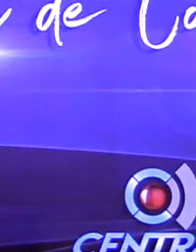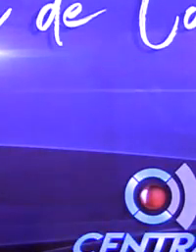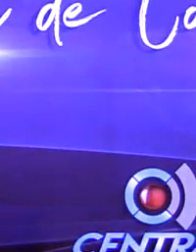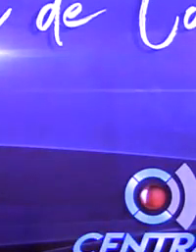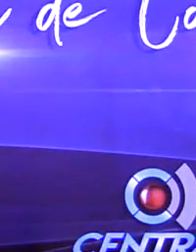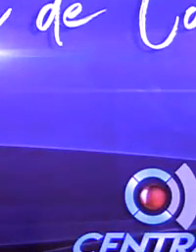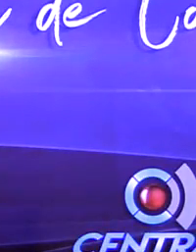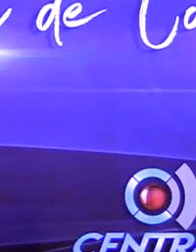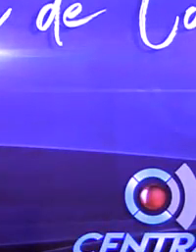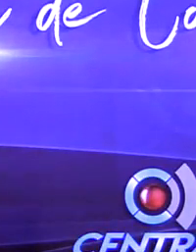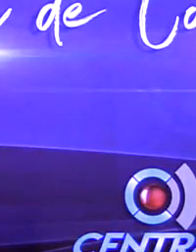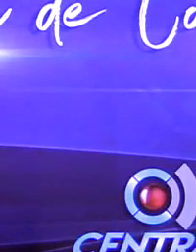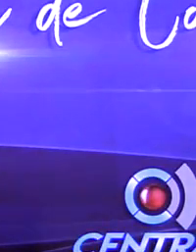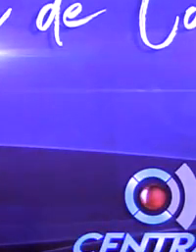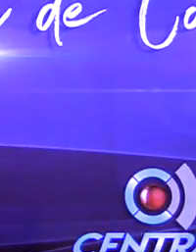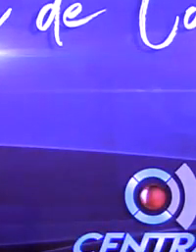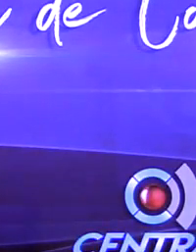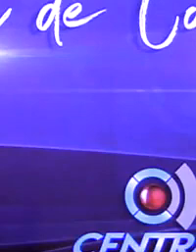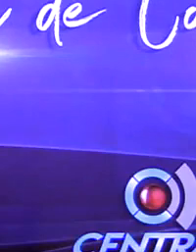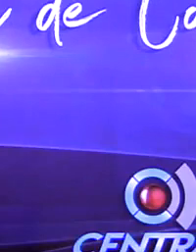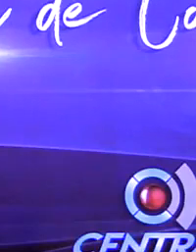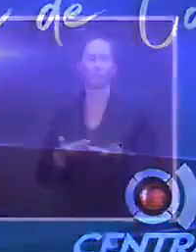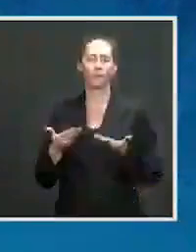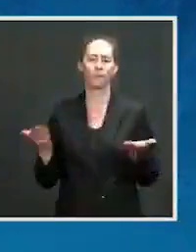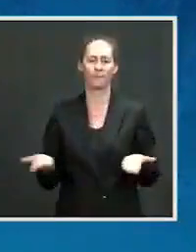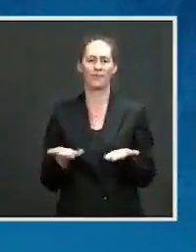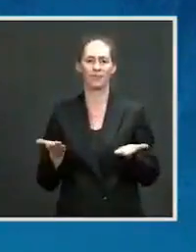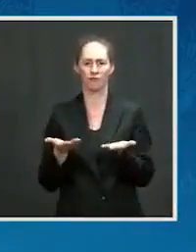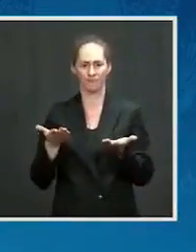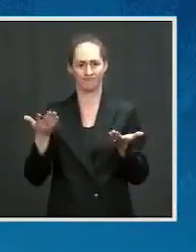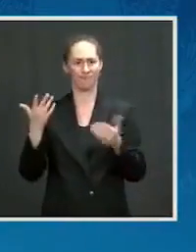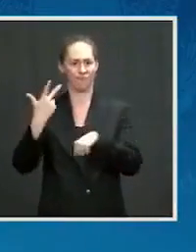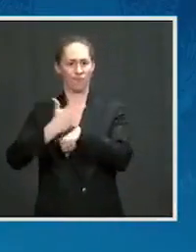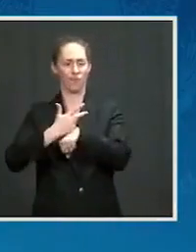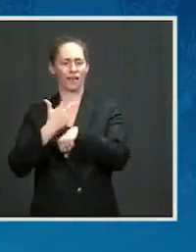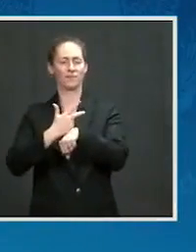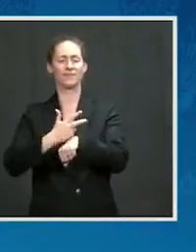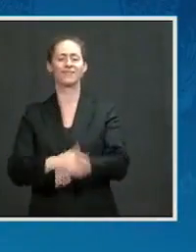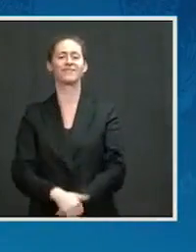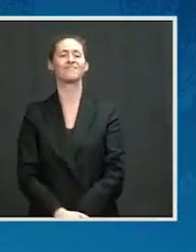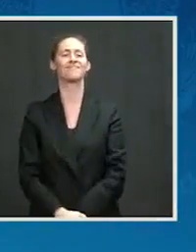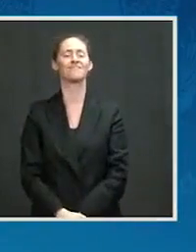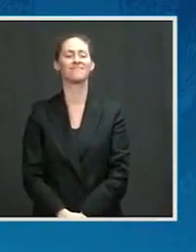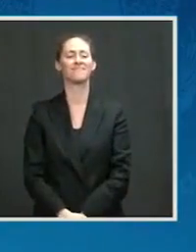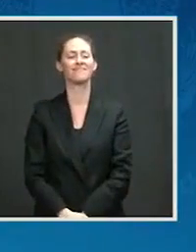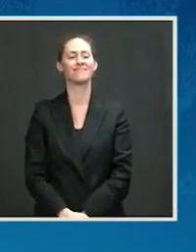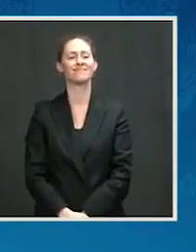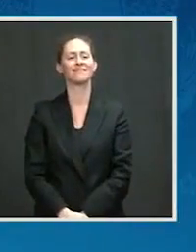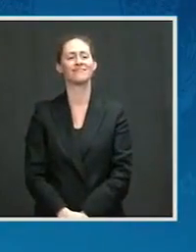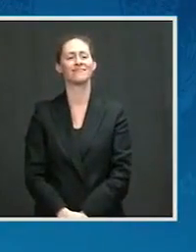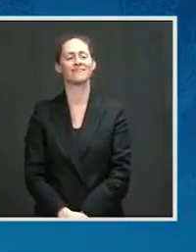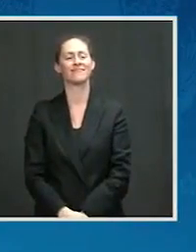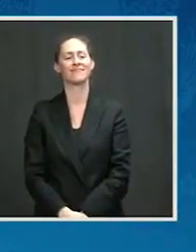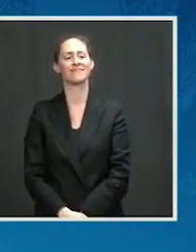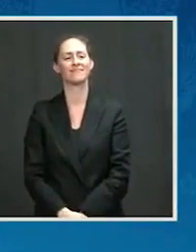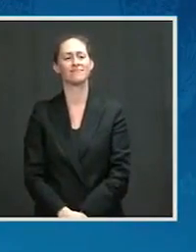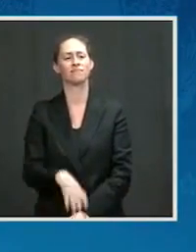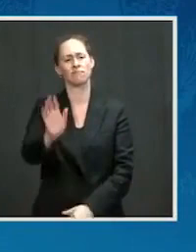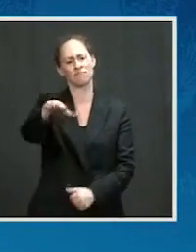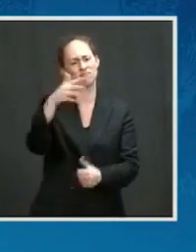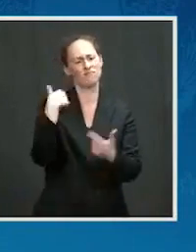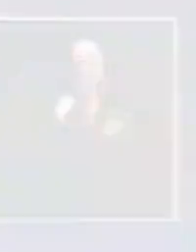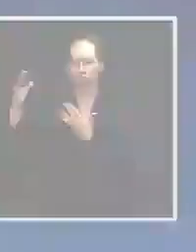Unidos, no vengan, les habla. We had a robust, a candid, and a